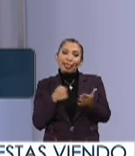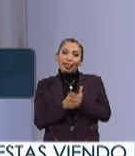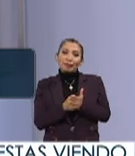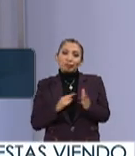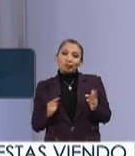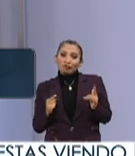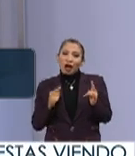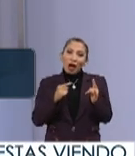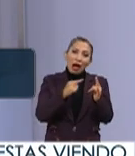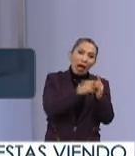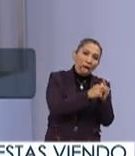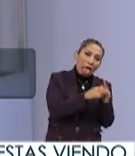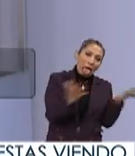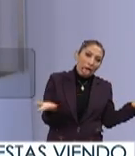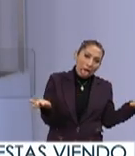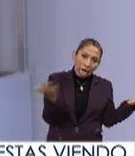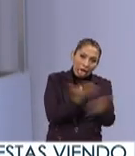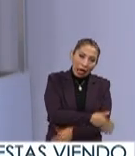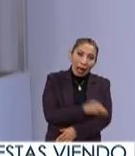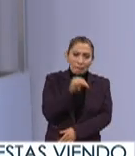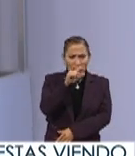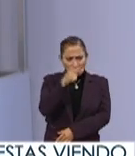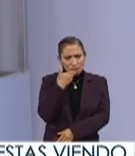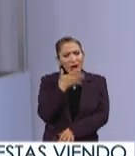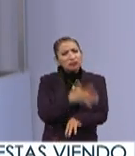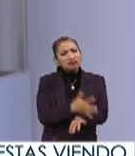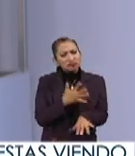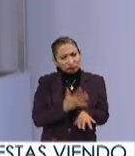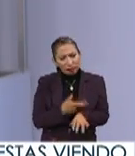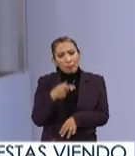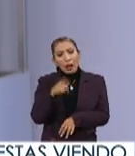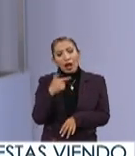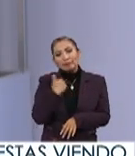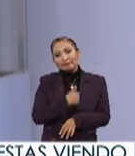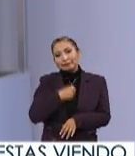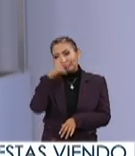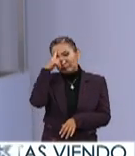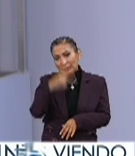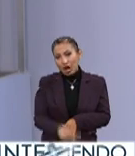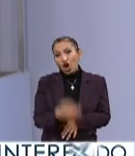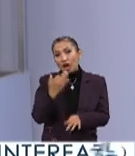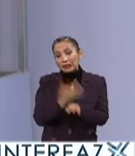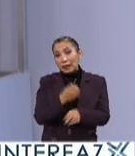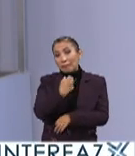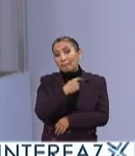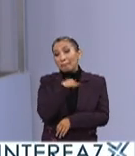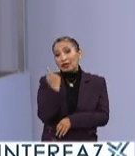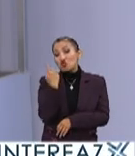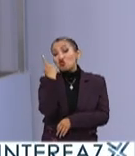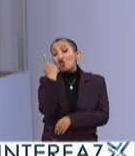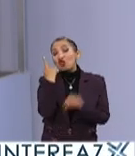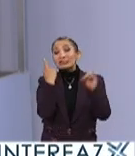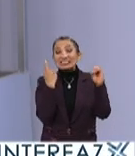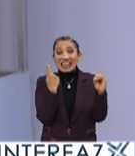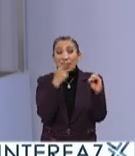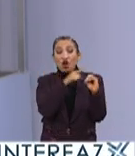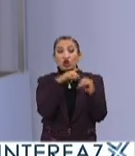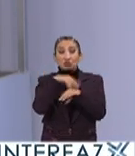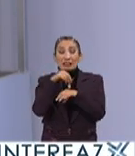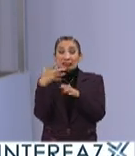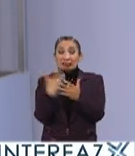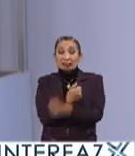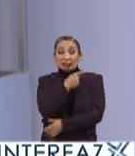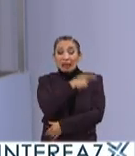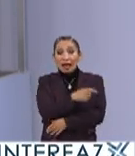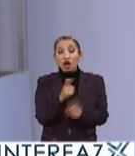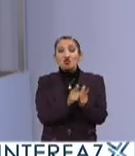Se metió al área y metió el gol. Guillermo Ochoa ha dado un gran partido. Desafortunadamente México en estos momentos está perdiendo 1-0 ante Suecia en el último partido